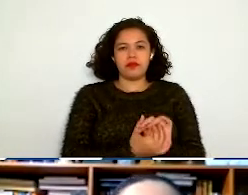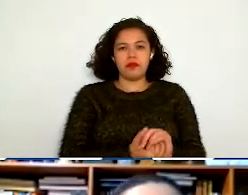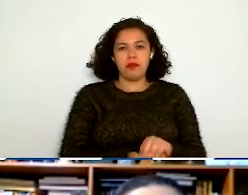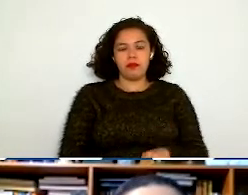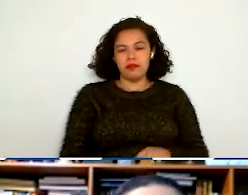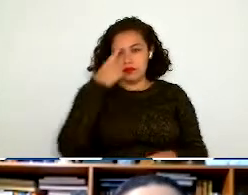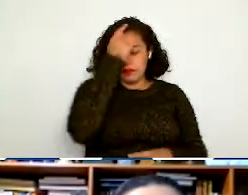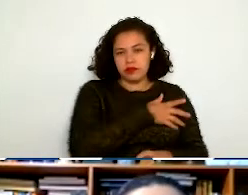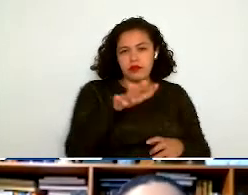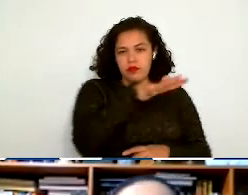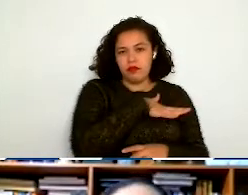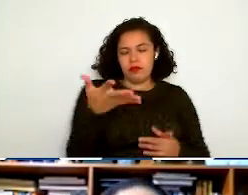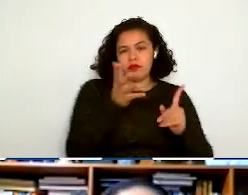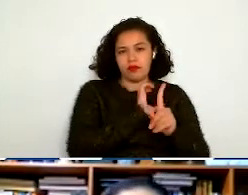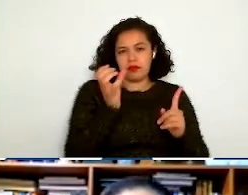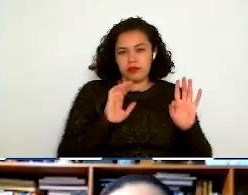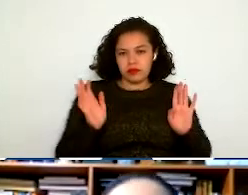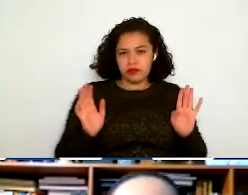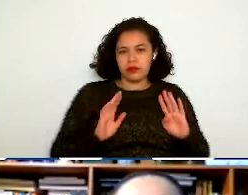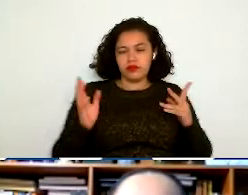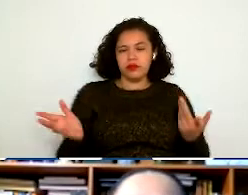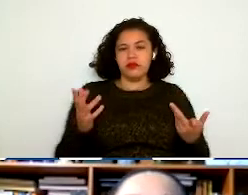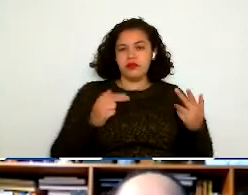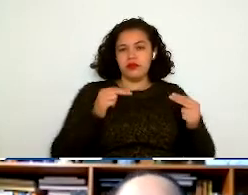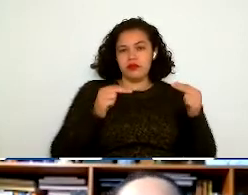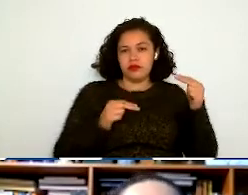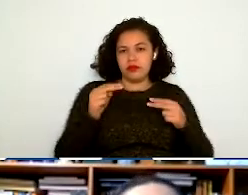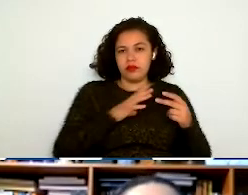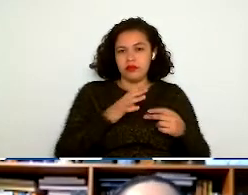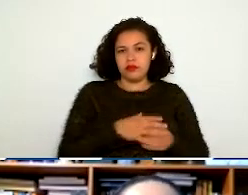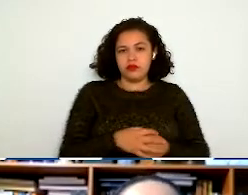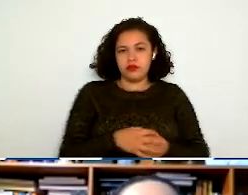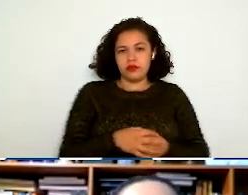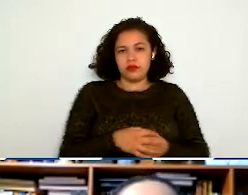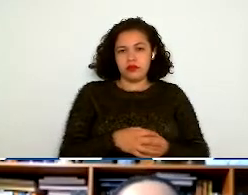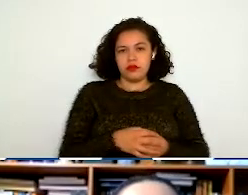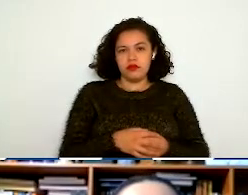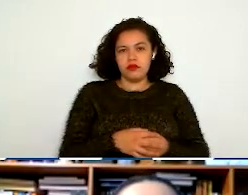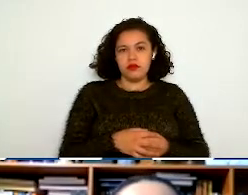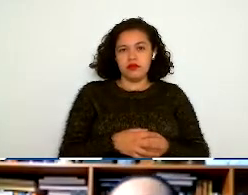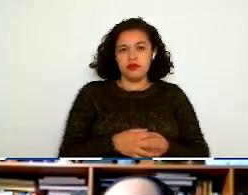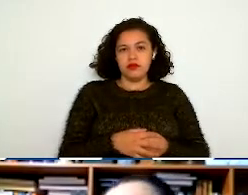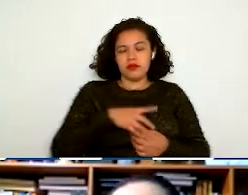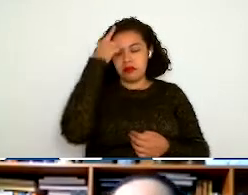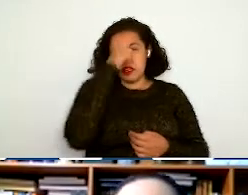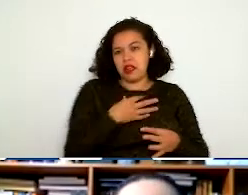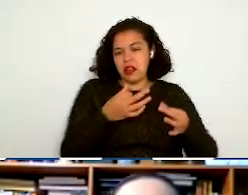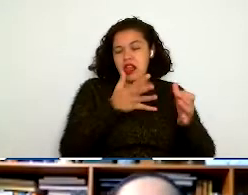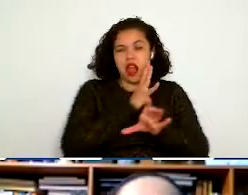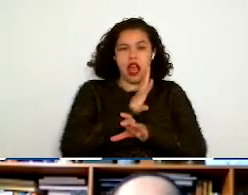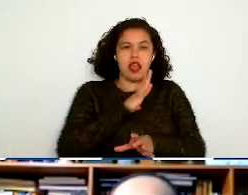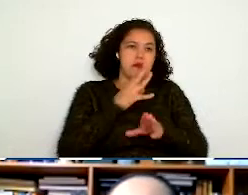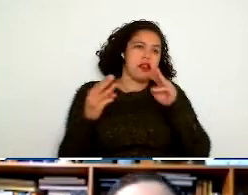configuraciones cuantitativas, pues son estos estándares, por ejemplo, que yo les decía, de calidad, hay una serie de instrumentos, incluso